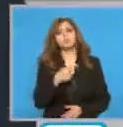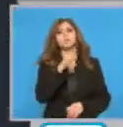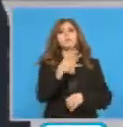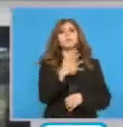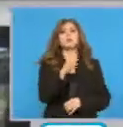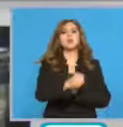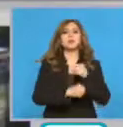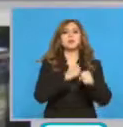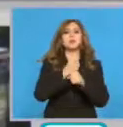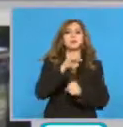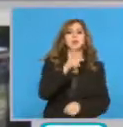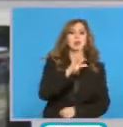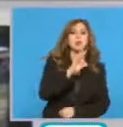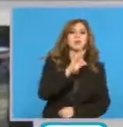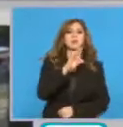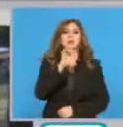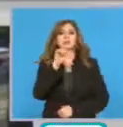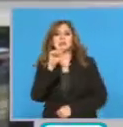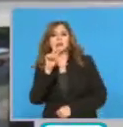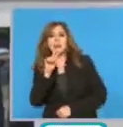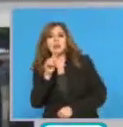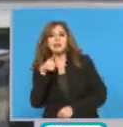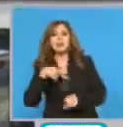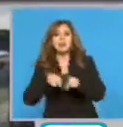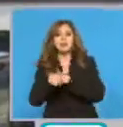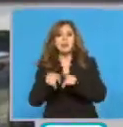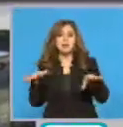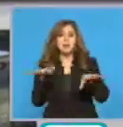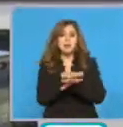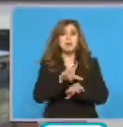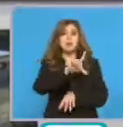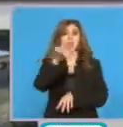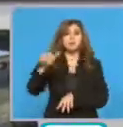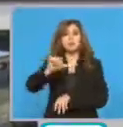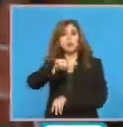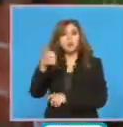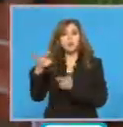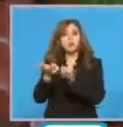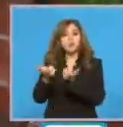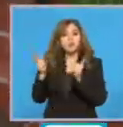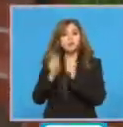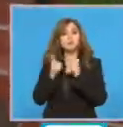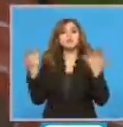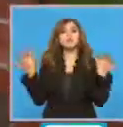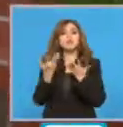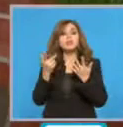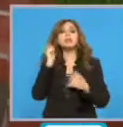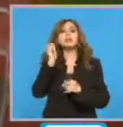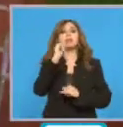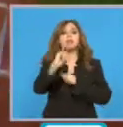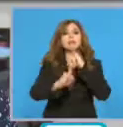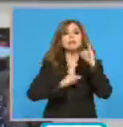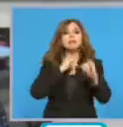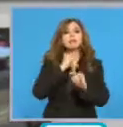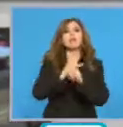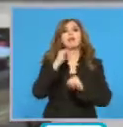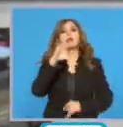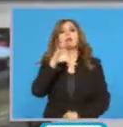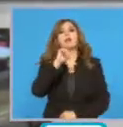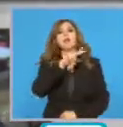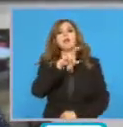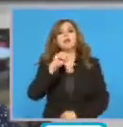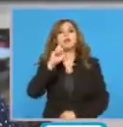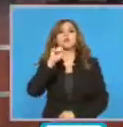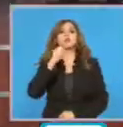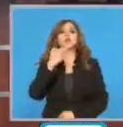40. En los 70 le ponen otro nombre, después otra generación ya forman lo que es Internacionales Carro Show. Cuéntenme esa